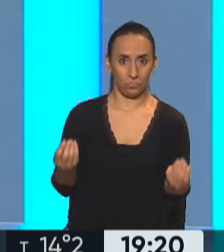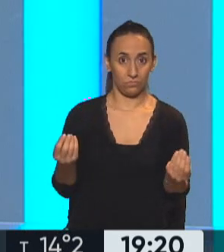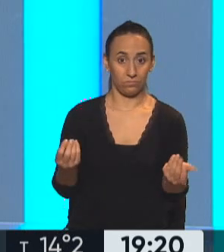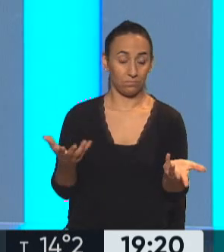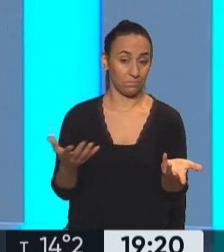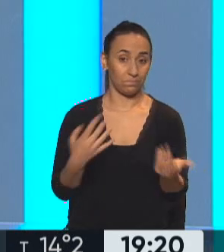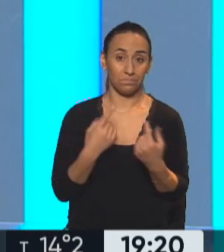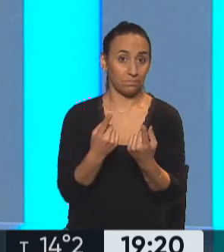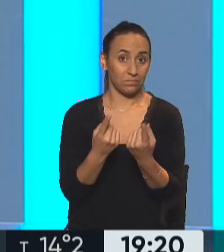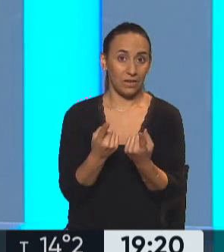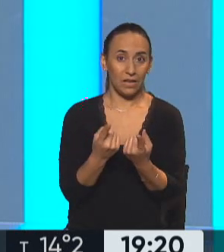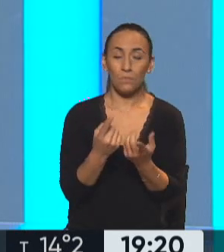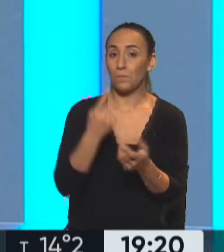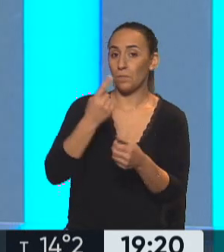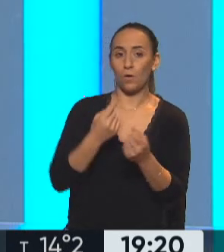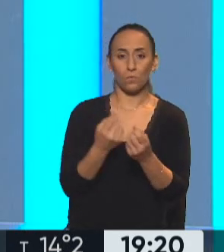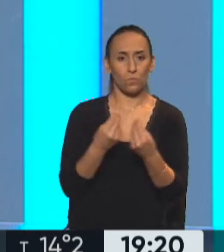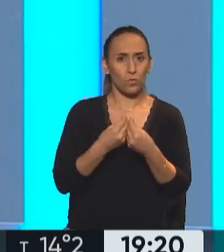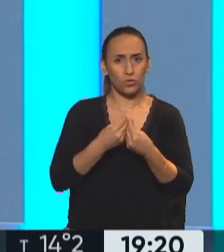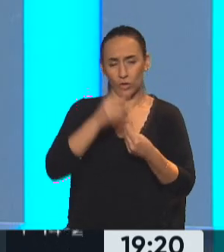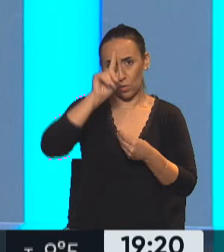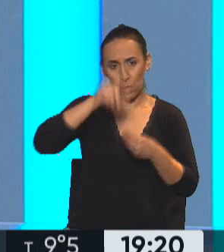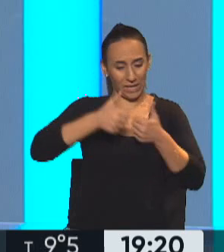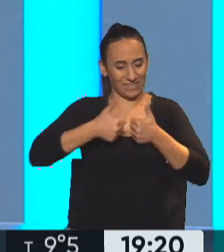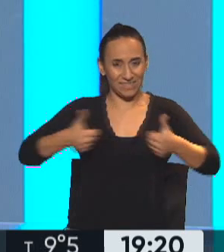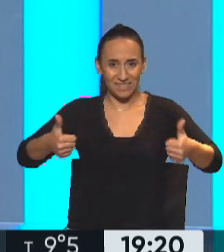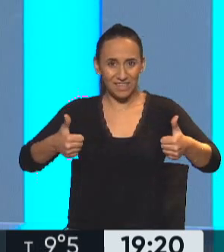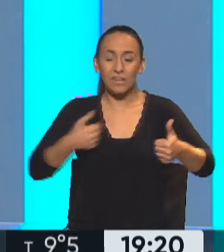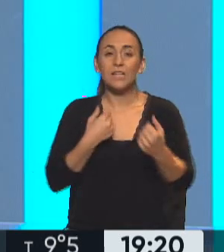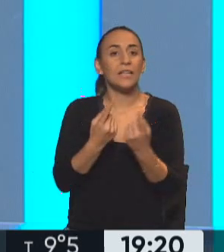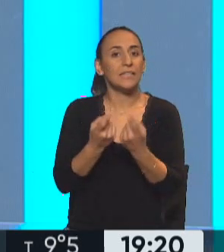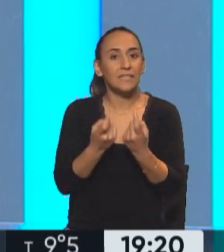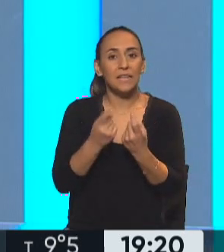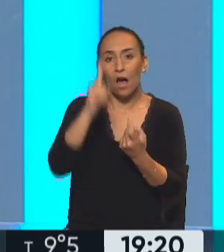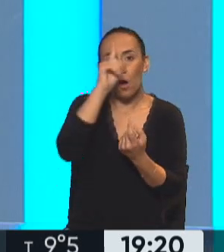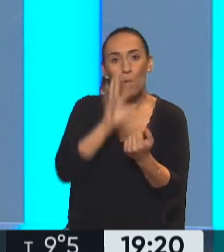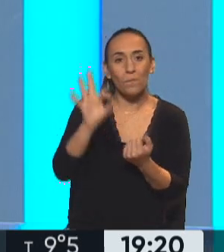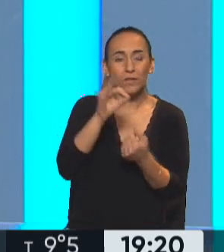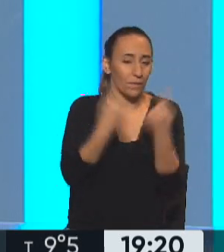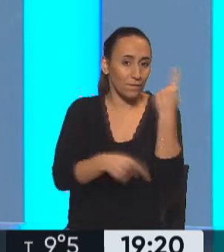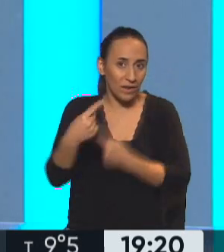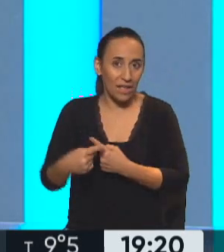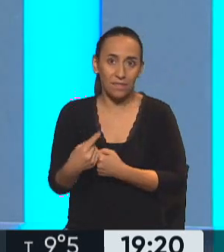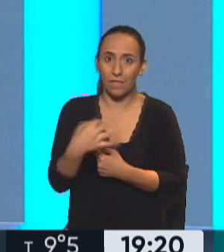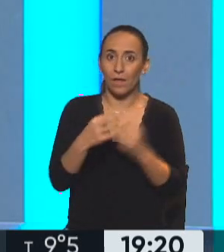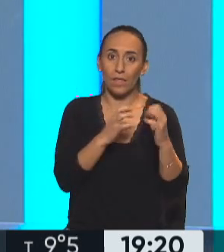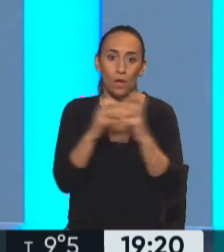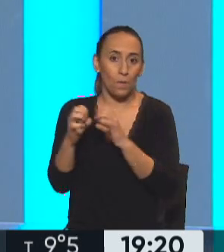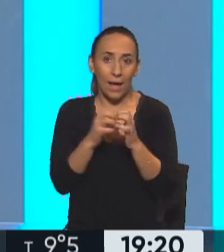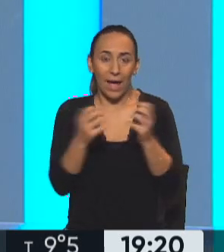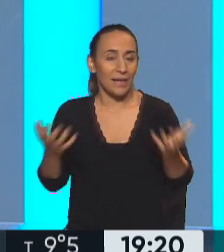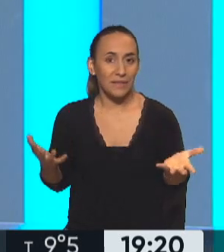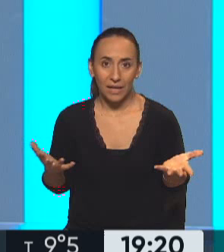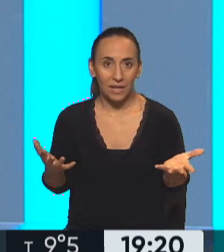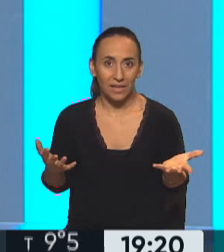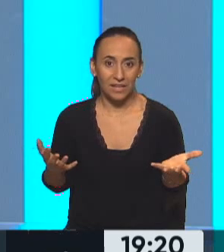una diversidad de opinión en un tribunal. Esencialmente. Se necesitan debates. En cualquier momento nosotros empezamos a